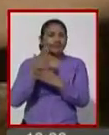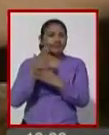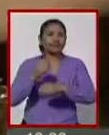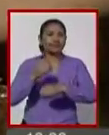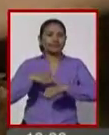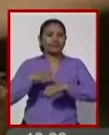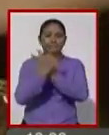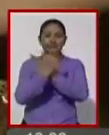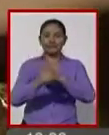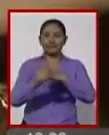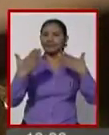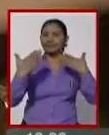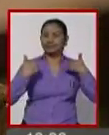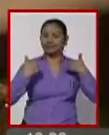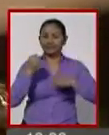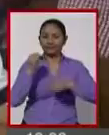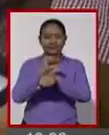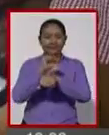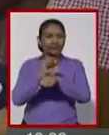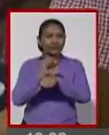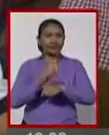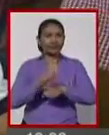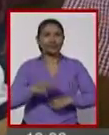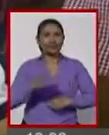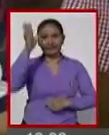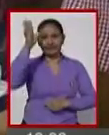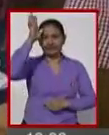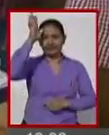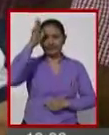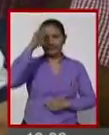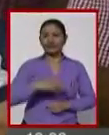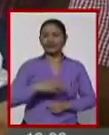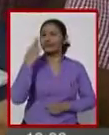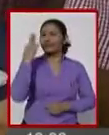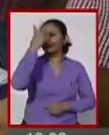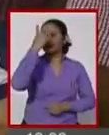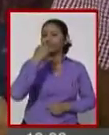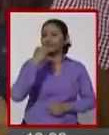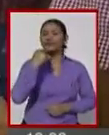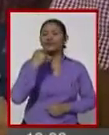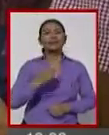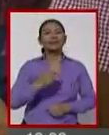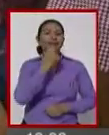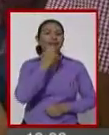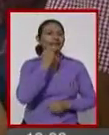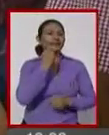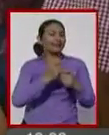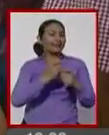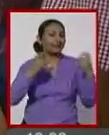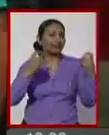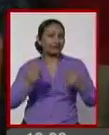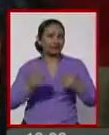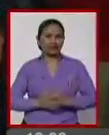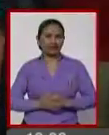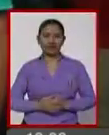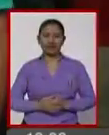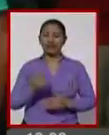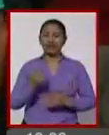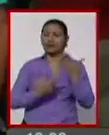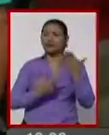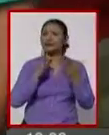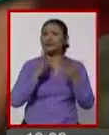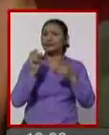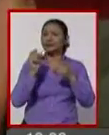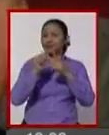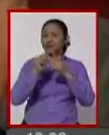el tiempo libre que a veces tiene uno por el trabajo. Mi papito es tan lindo porque lo quiero harto mucho. ¿Qué le decís a tu papá